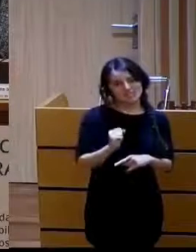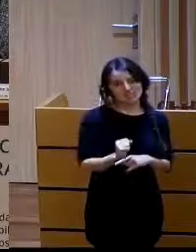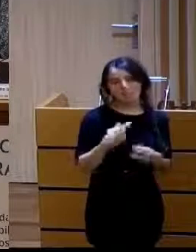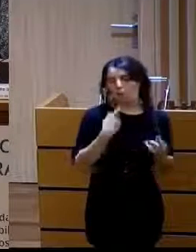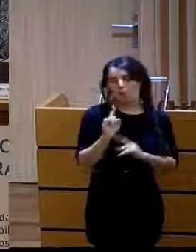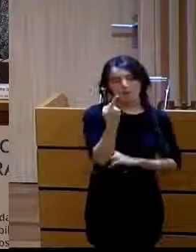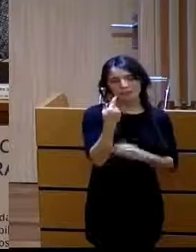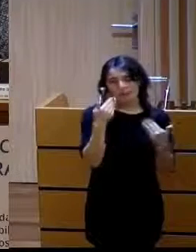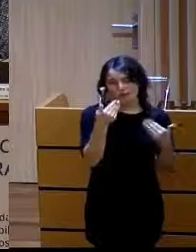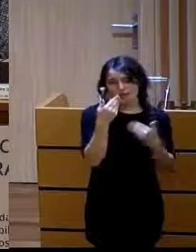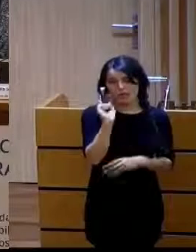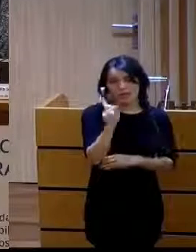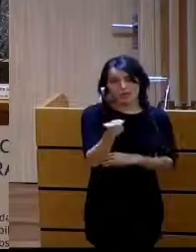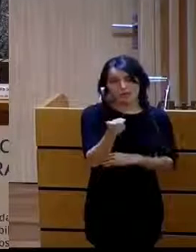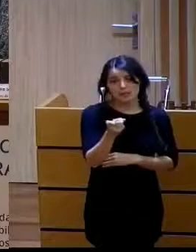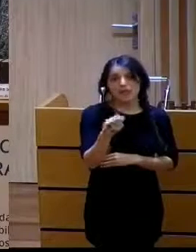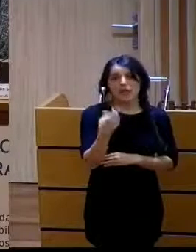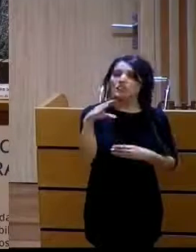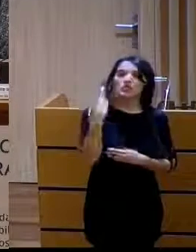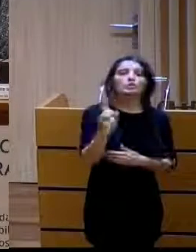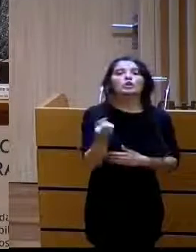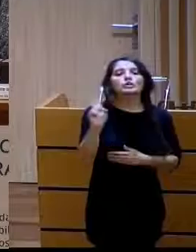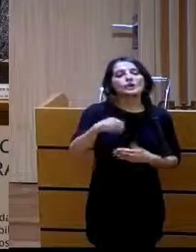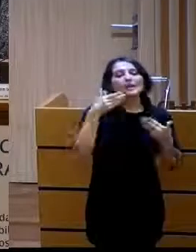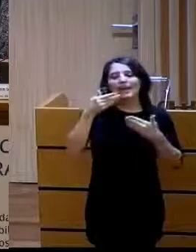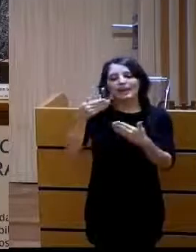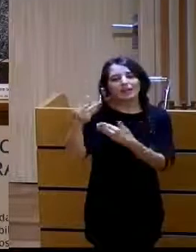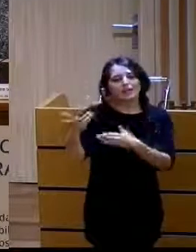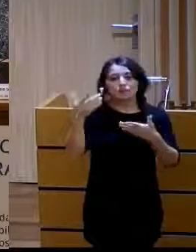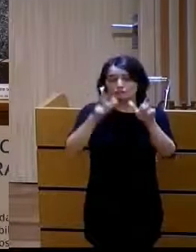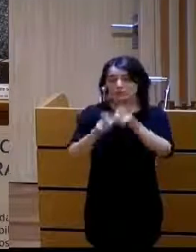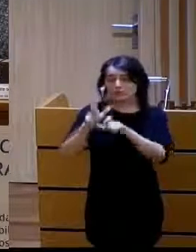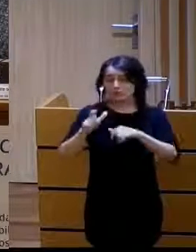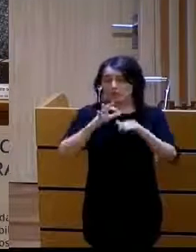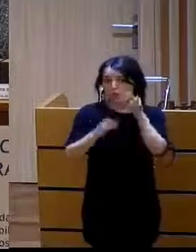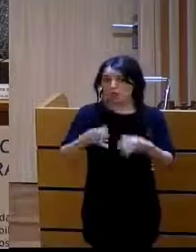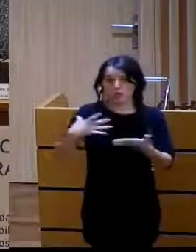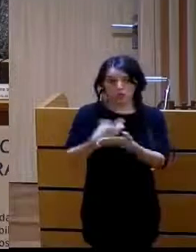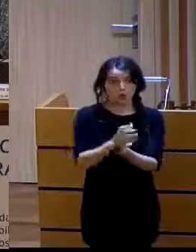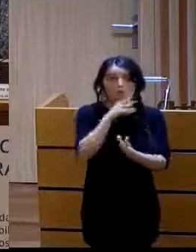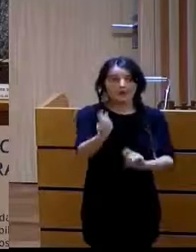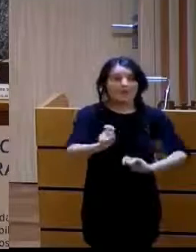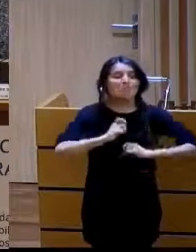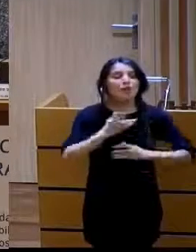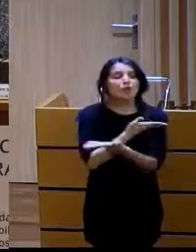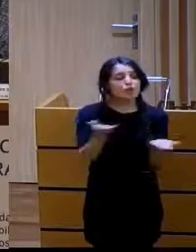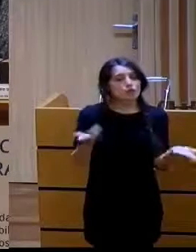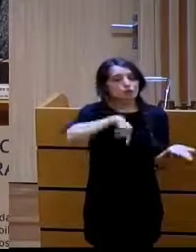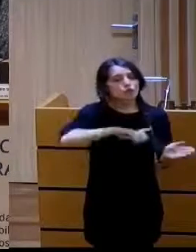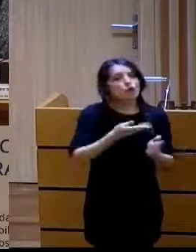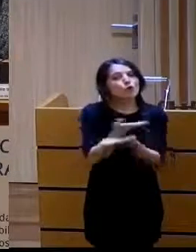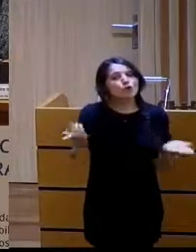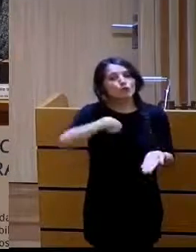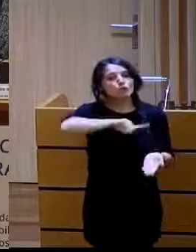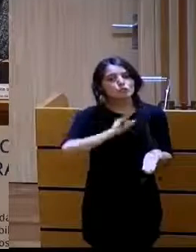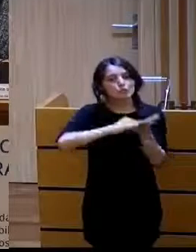al CERMI, sino a todo el jurado que ha confiado en nosotros, que ha confiado en nuestro proyecto para asignarnos este